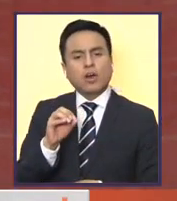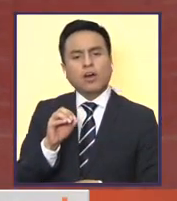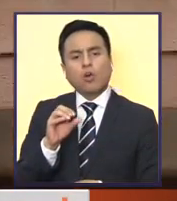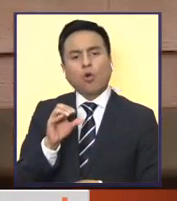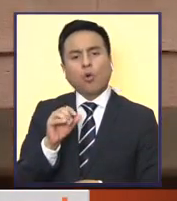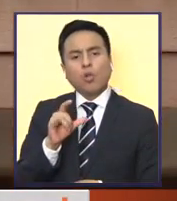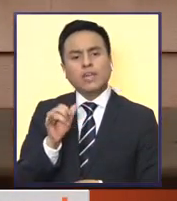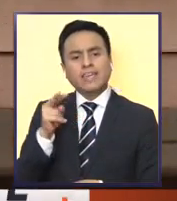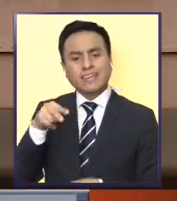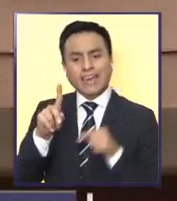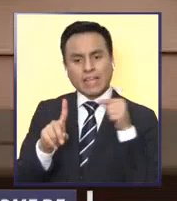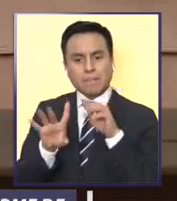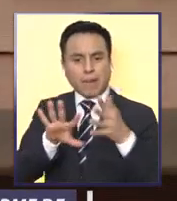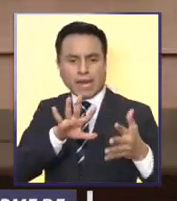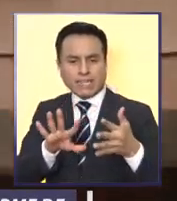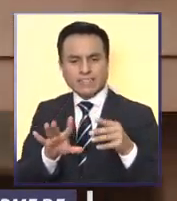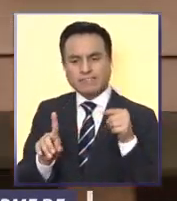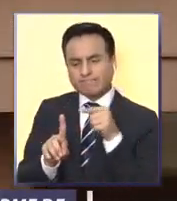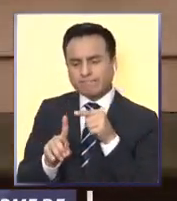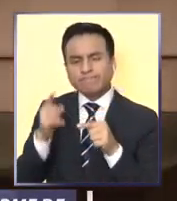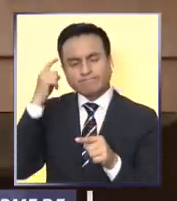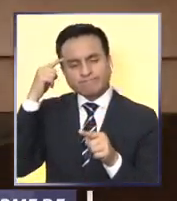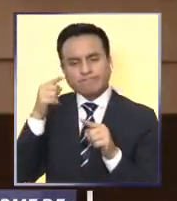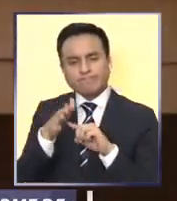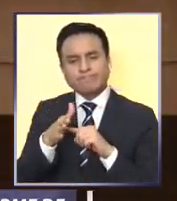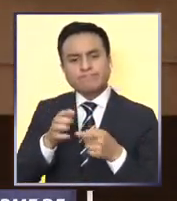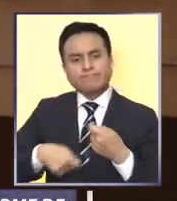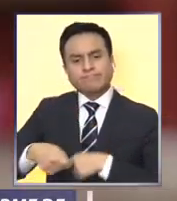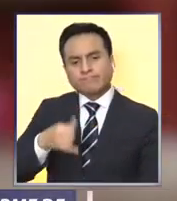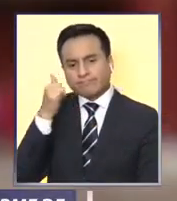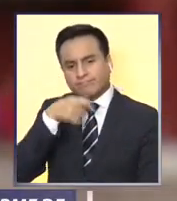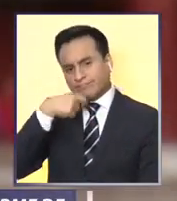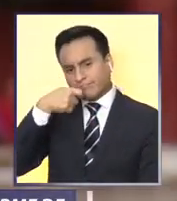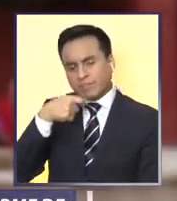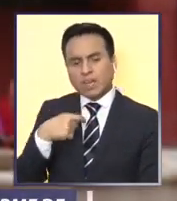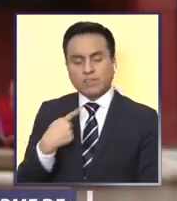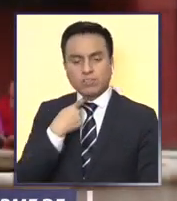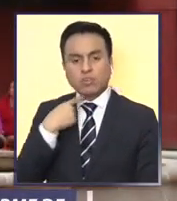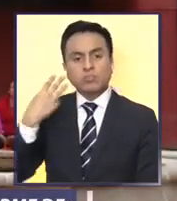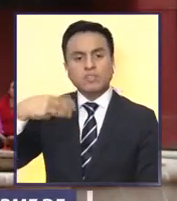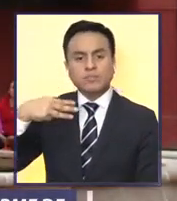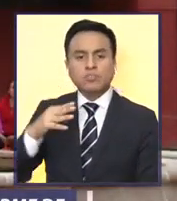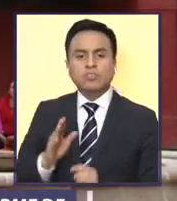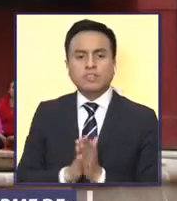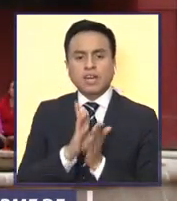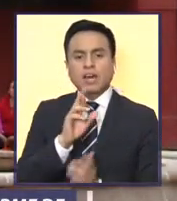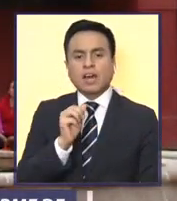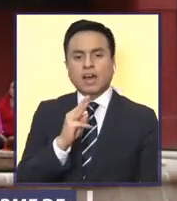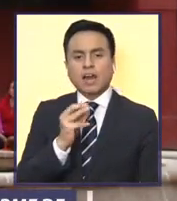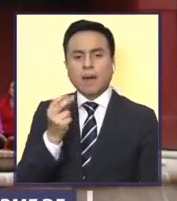personas aparentemente involucradas en el escándalo narco que afectó al municipio de San Ramón.